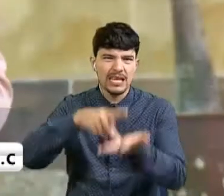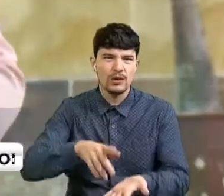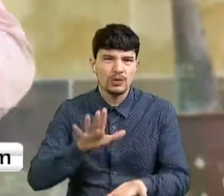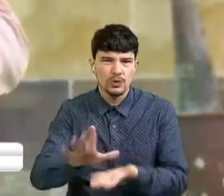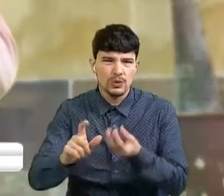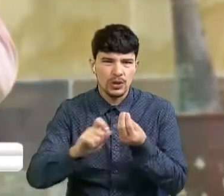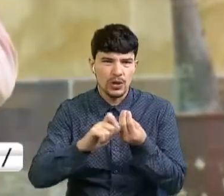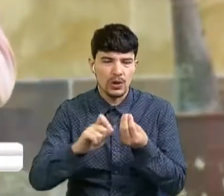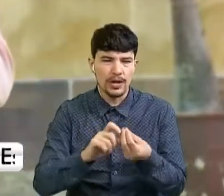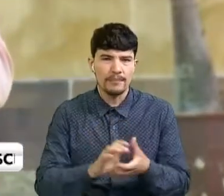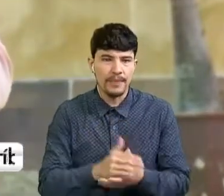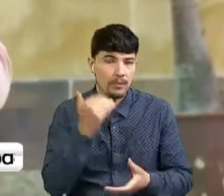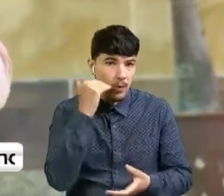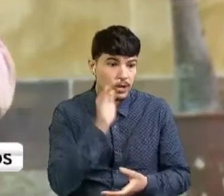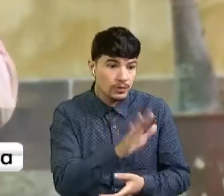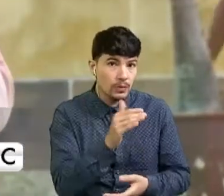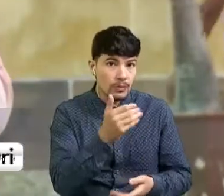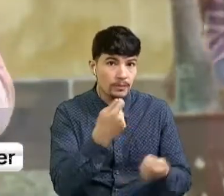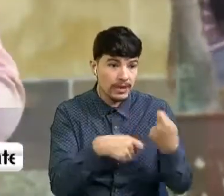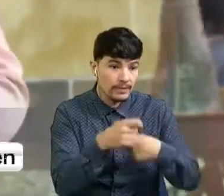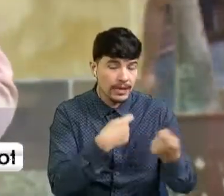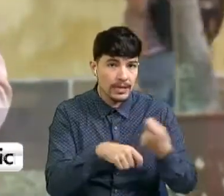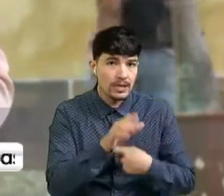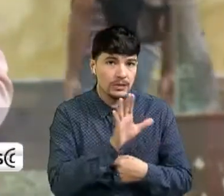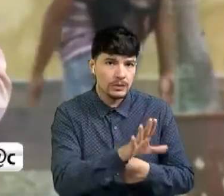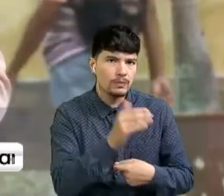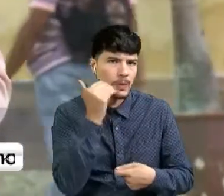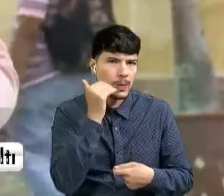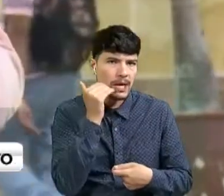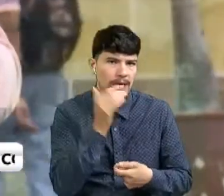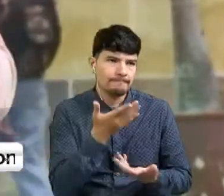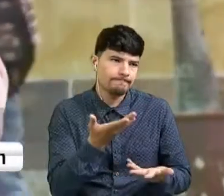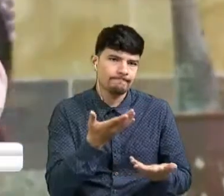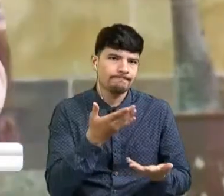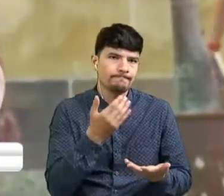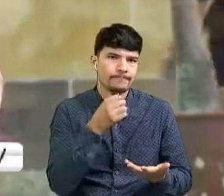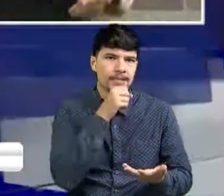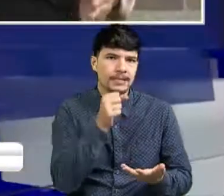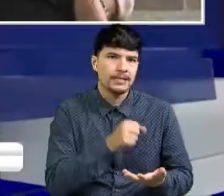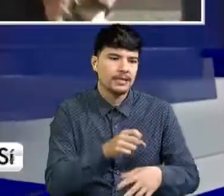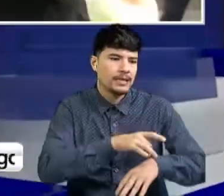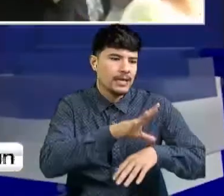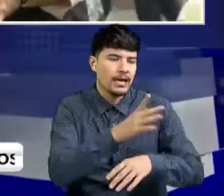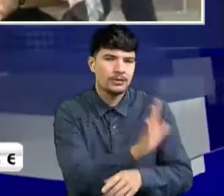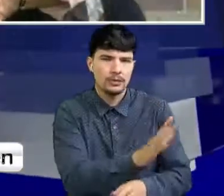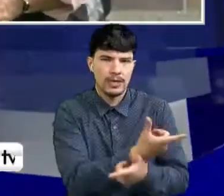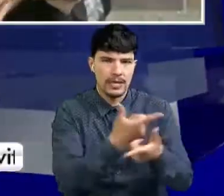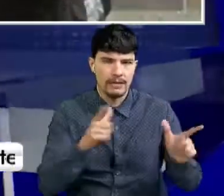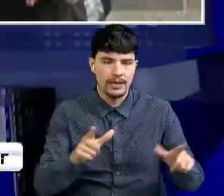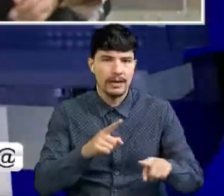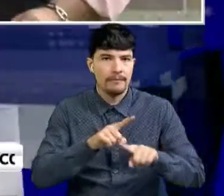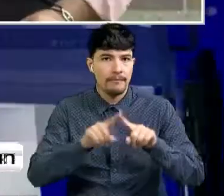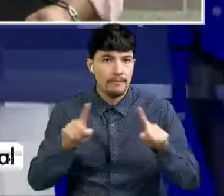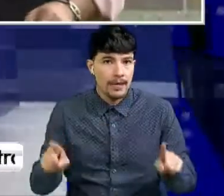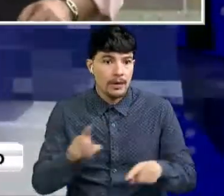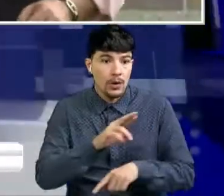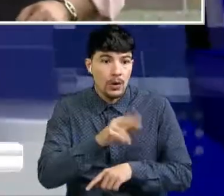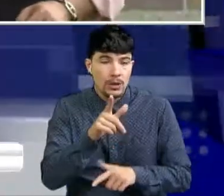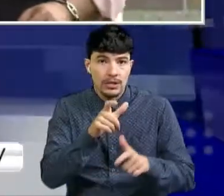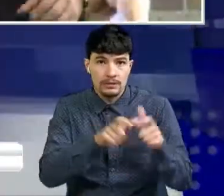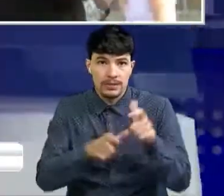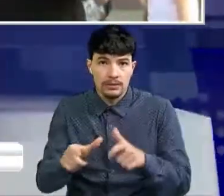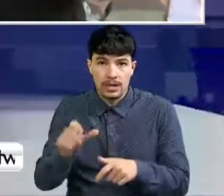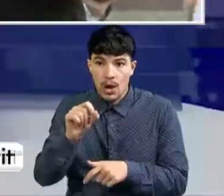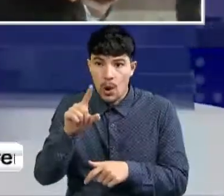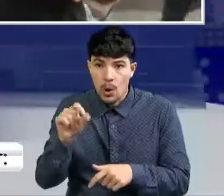la mujer vendedora de tintos por su condición de inimputabilidad fue dejada en libertad mientras tanto las otras 11